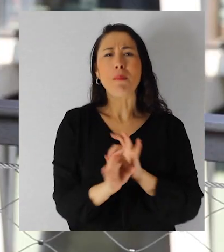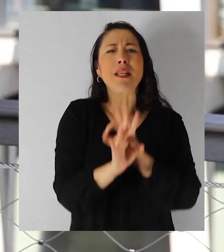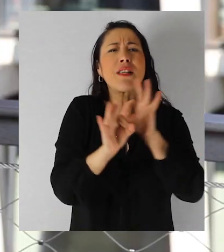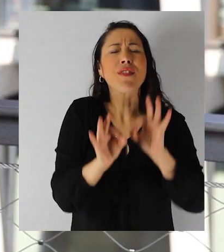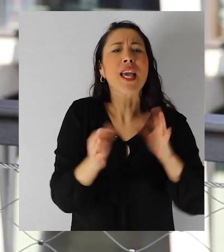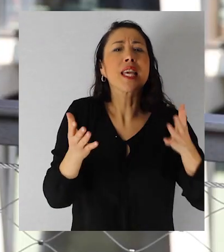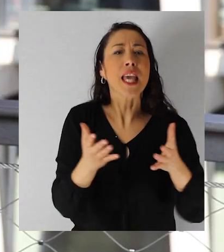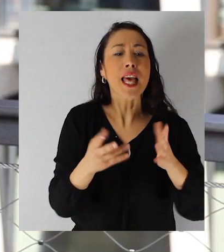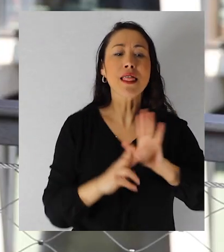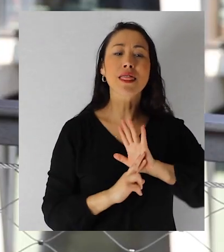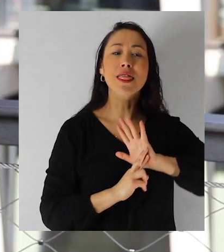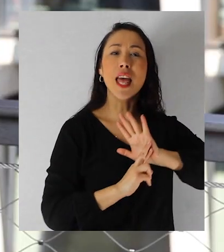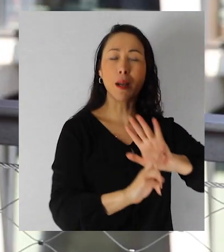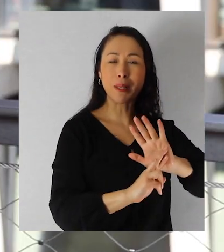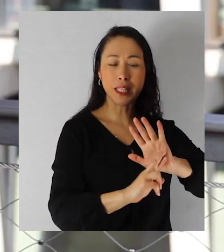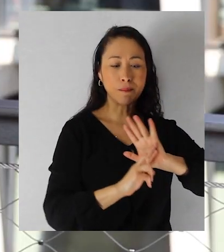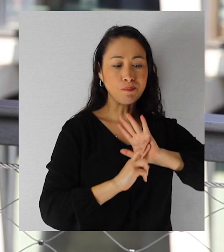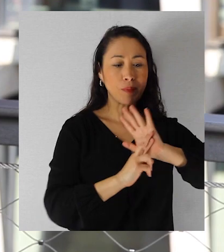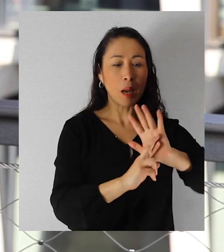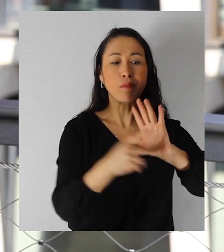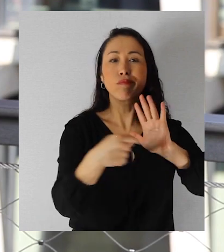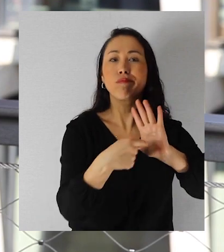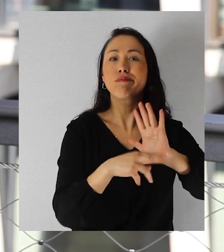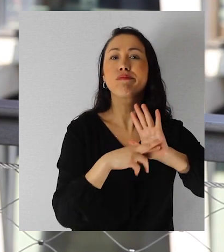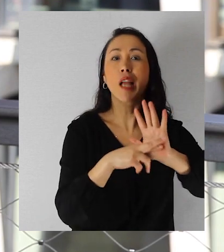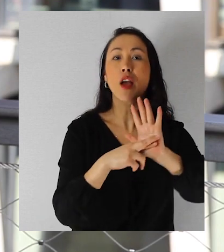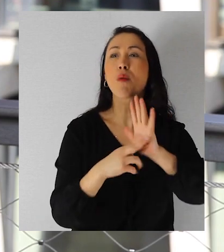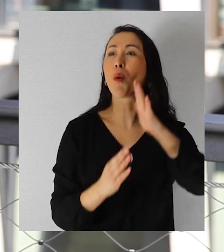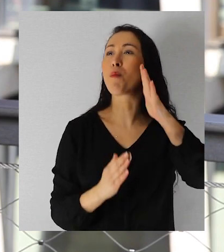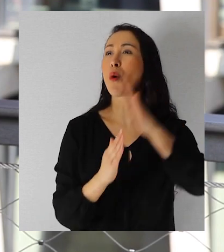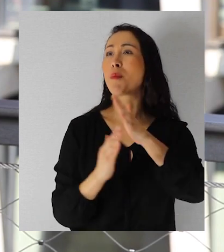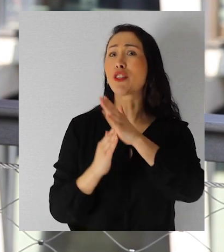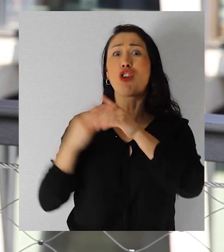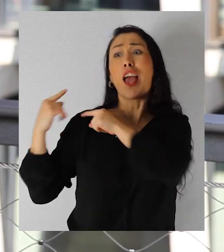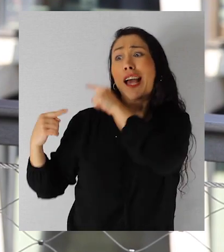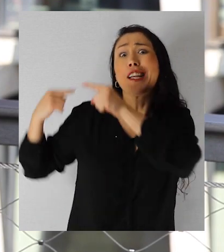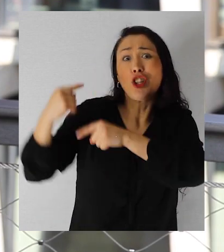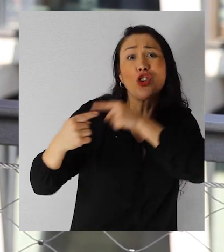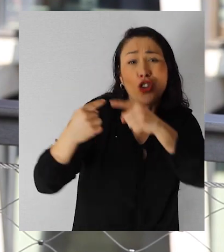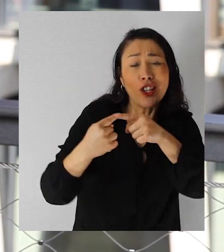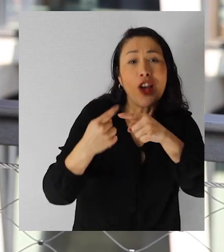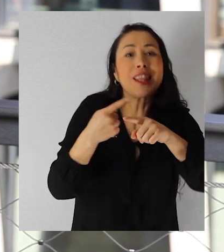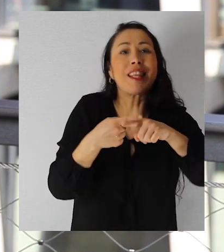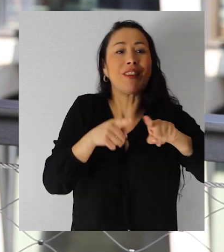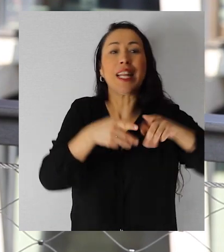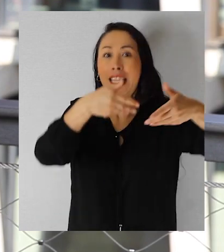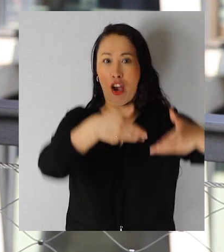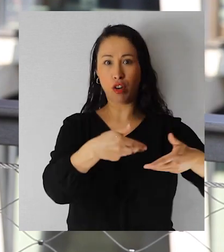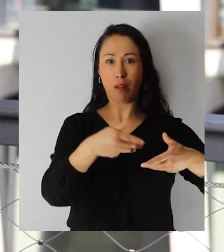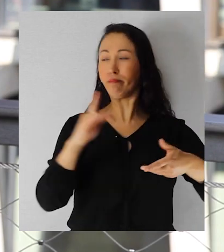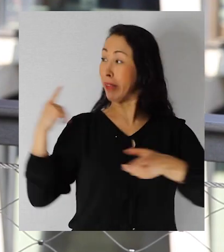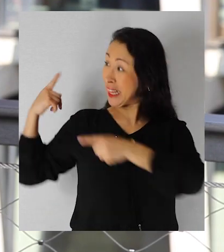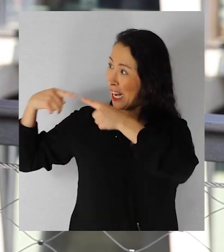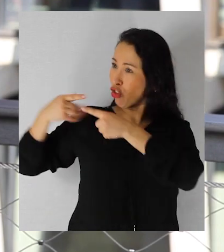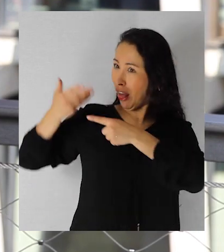particularidad de representar momentos históricos, valga la redundancia, distintos al actual. Por